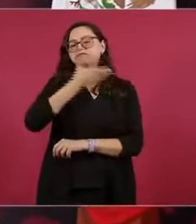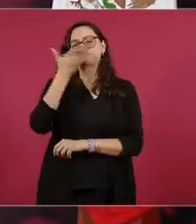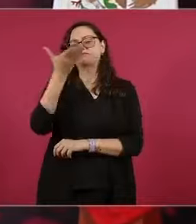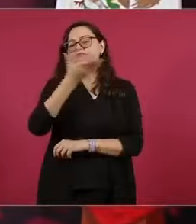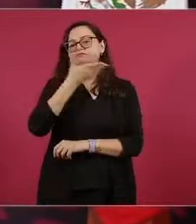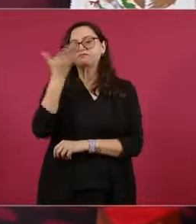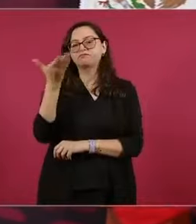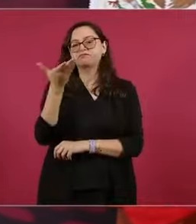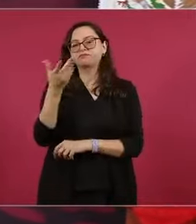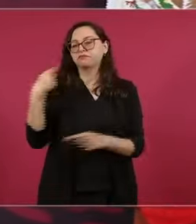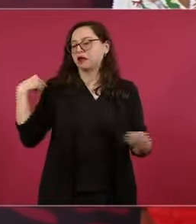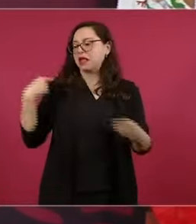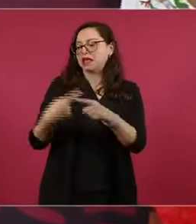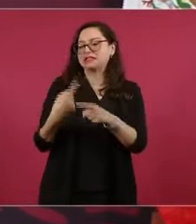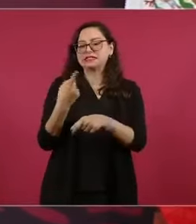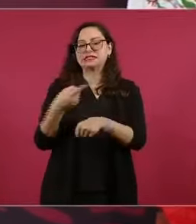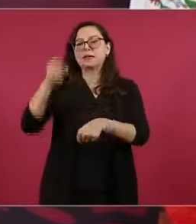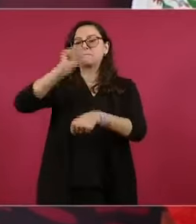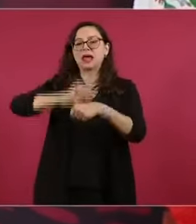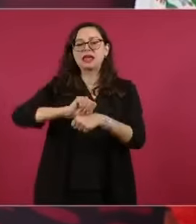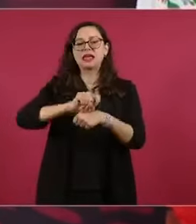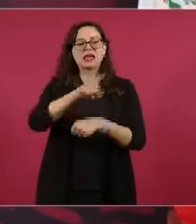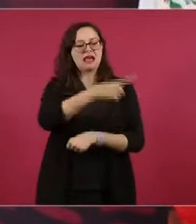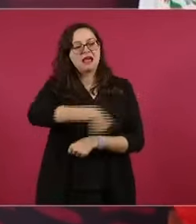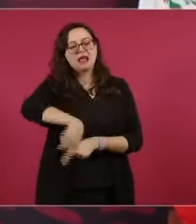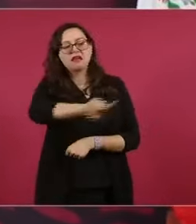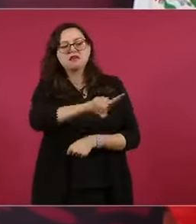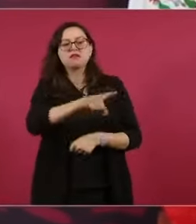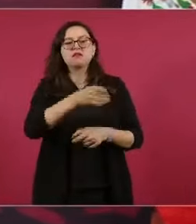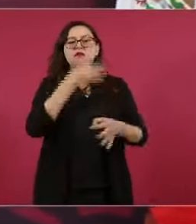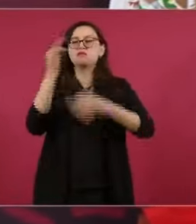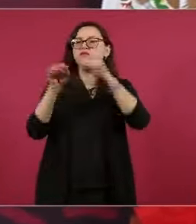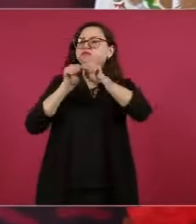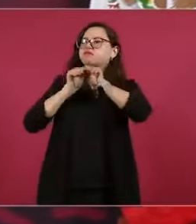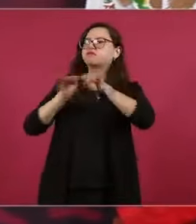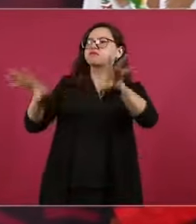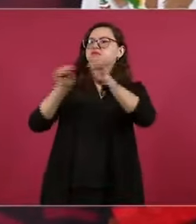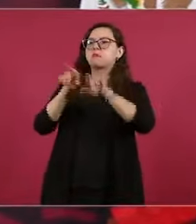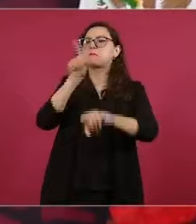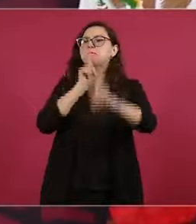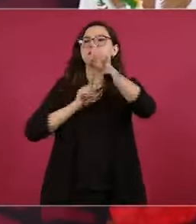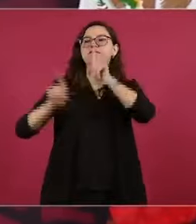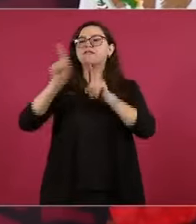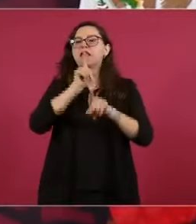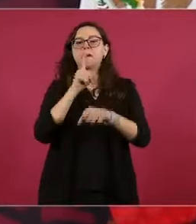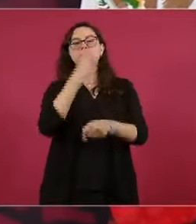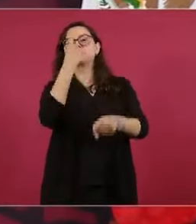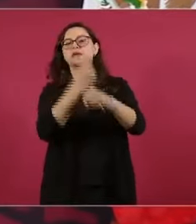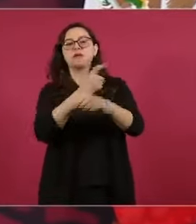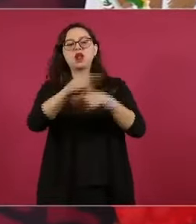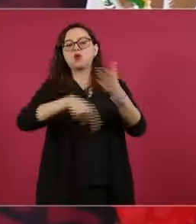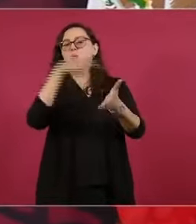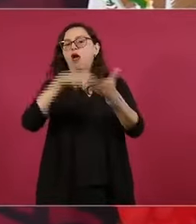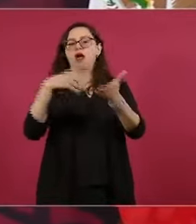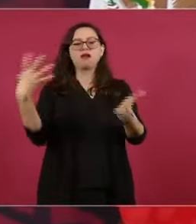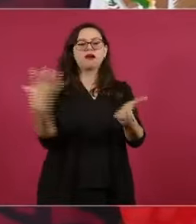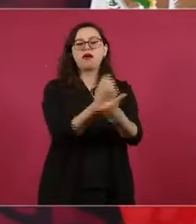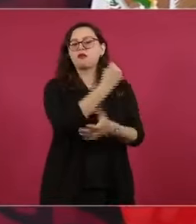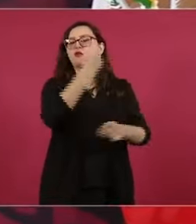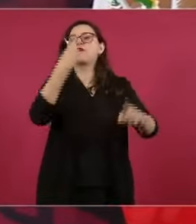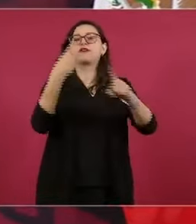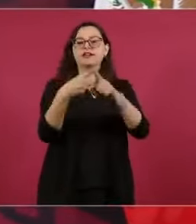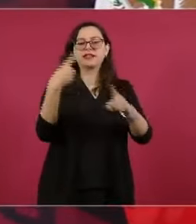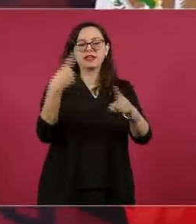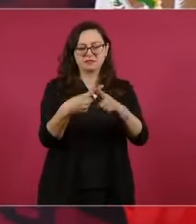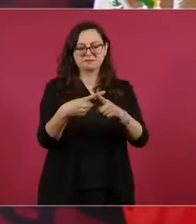ganó en las mentiras, ¿sí? De una vez, quién es en las